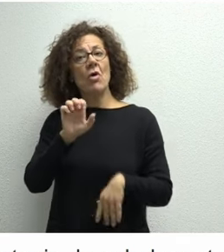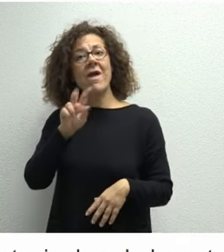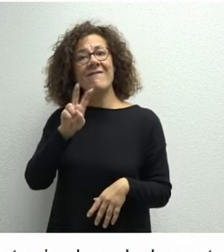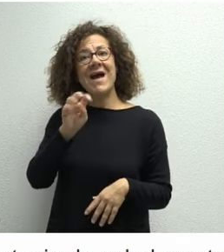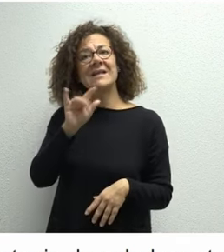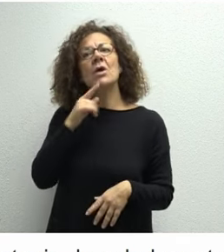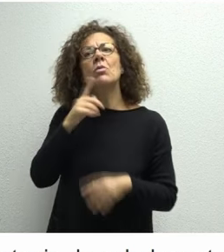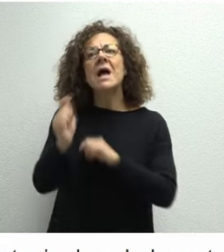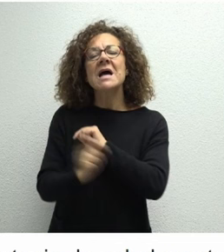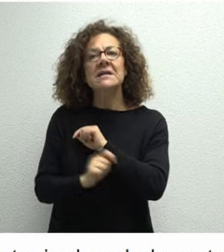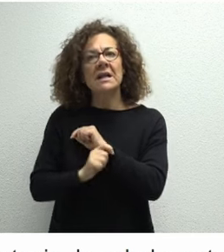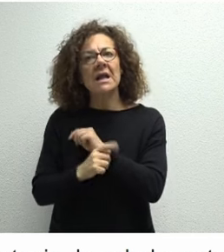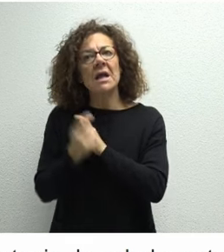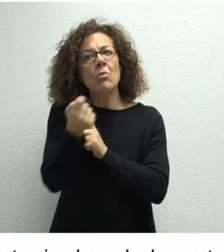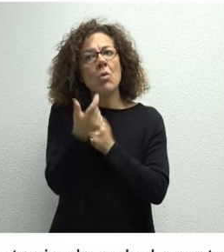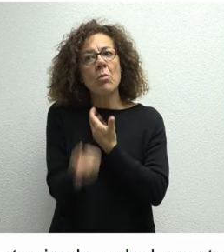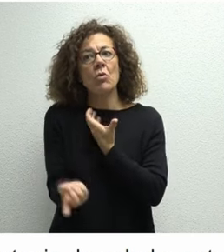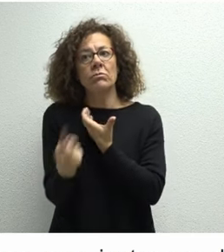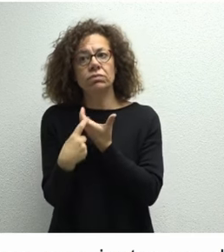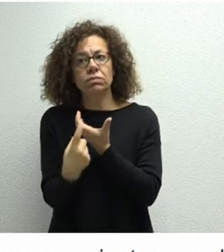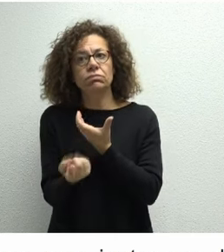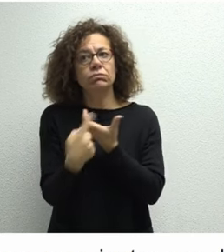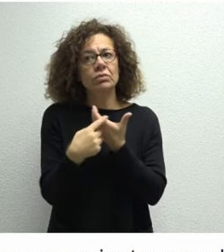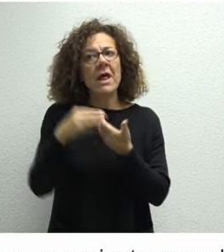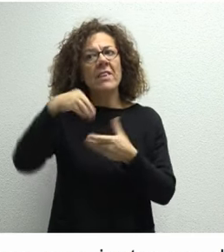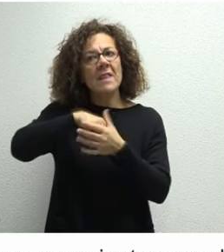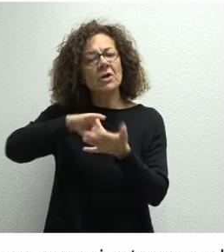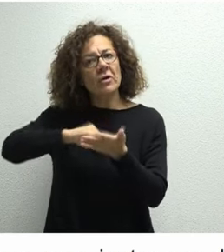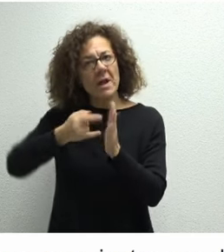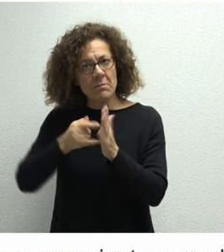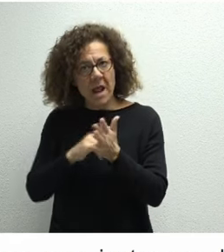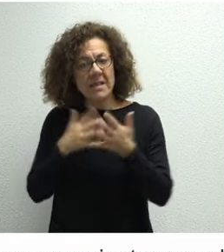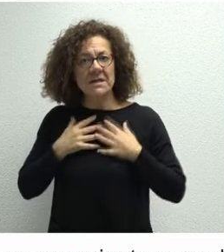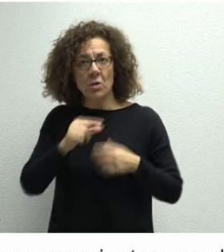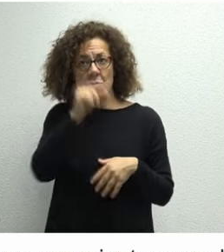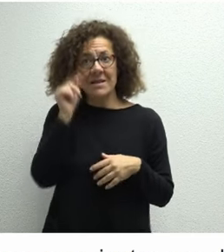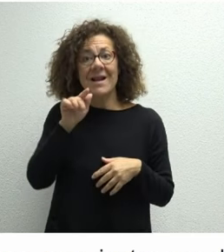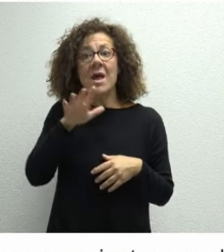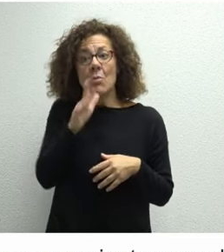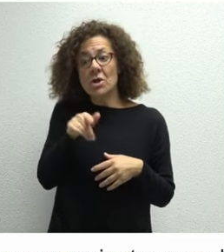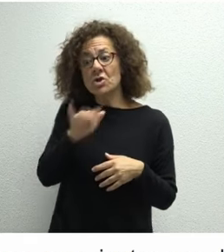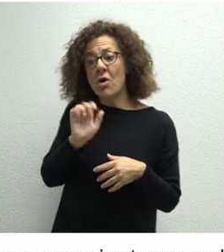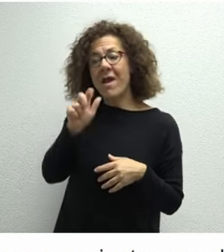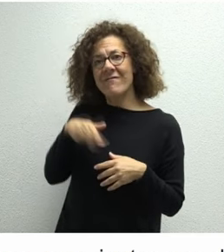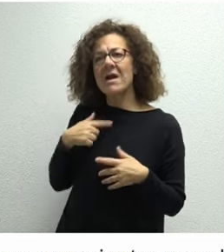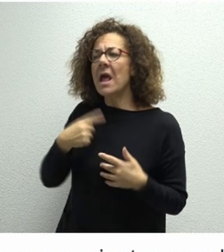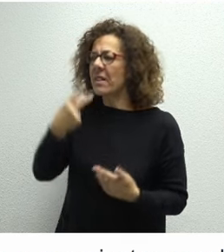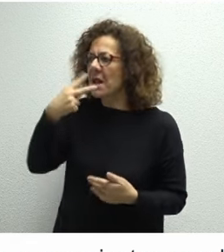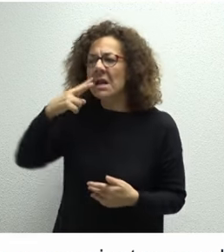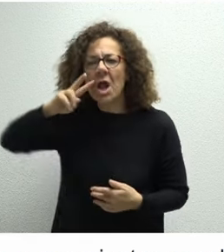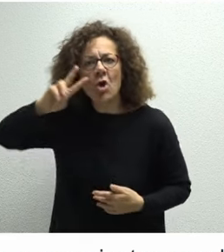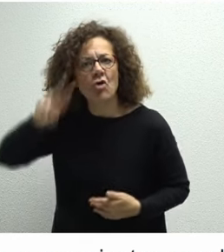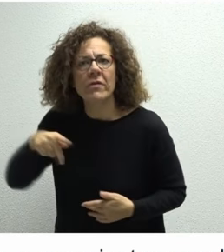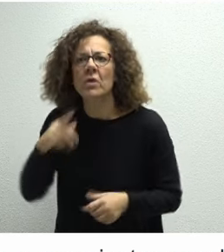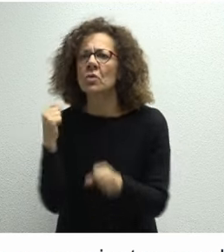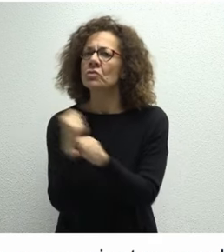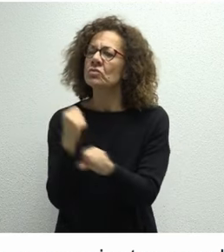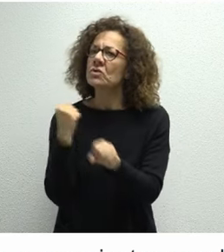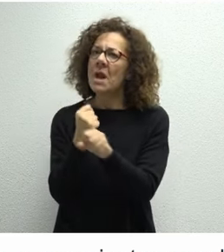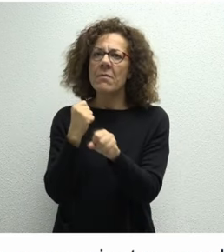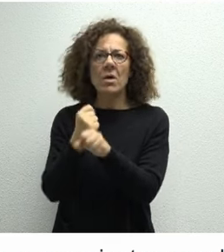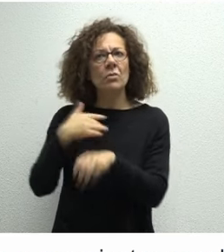esa estrategia que se vaya incorporando en en el plan Regional de Salud Mental y y para eso taian La verdad que hay que reconocerle un